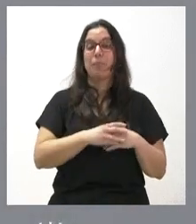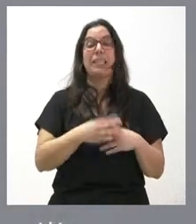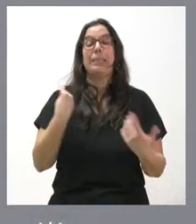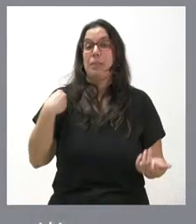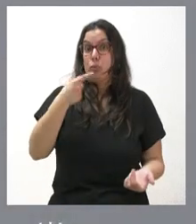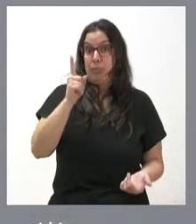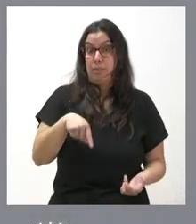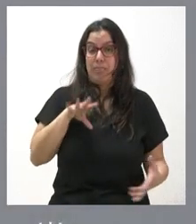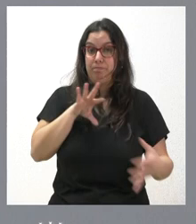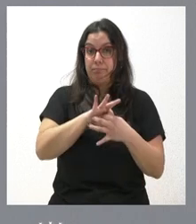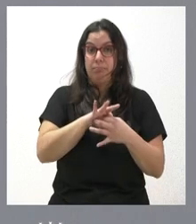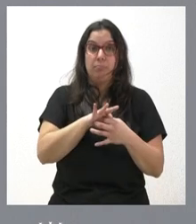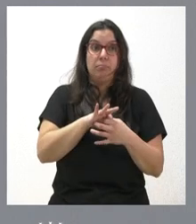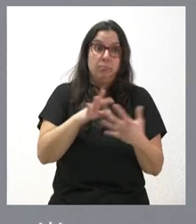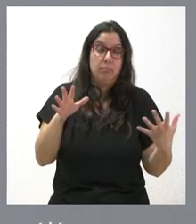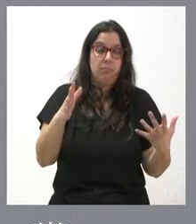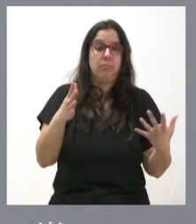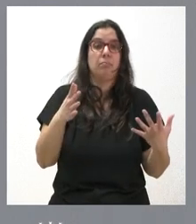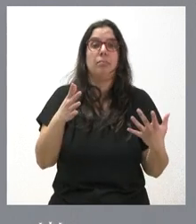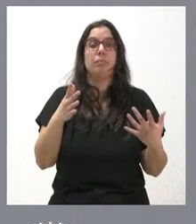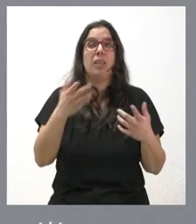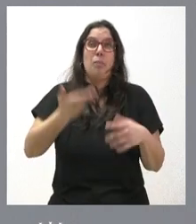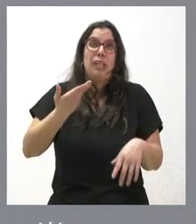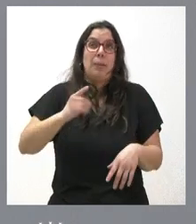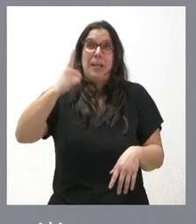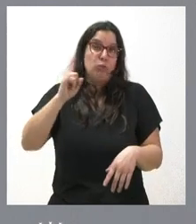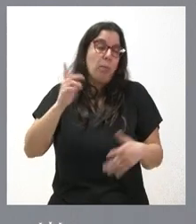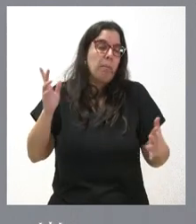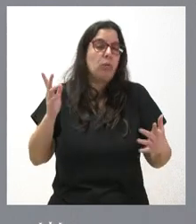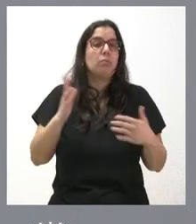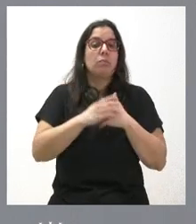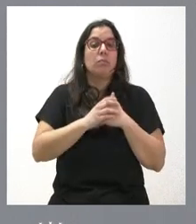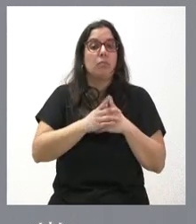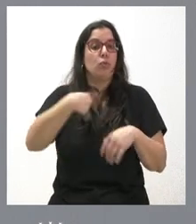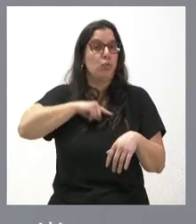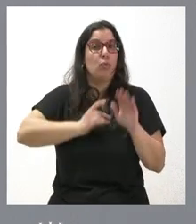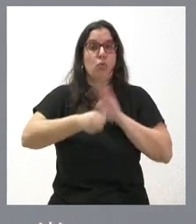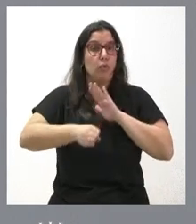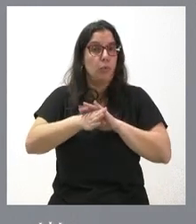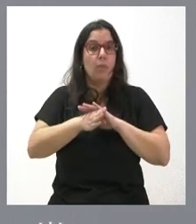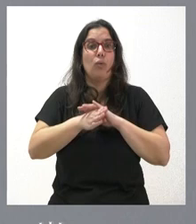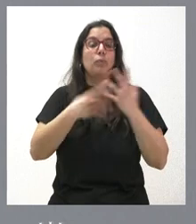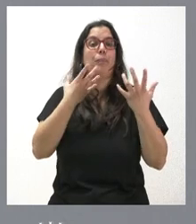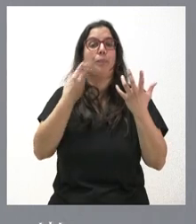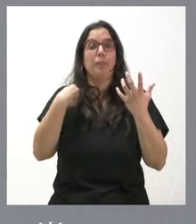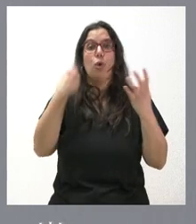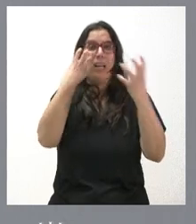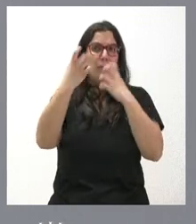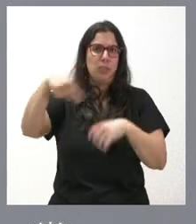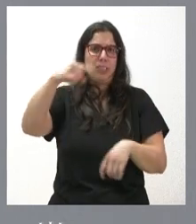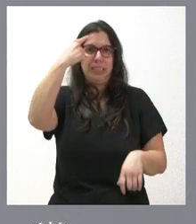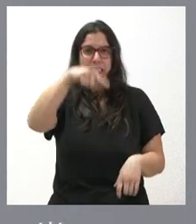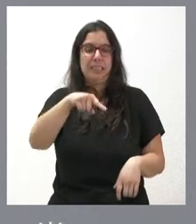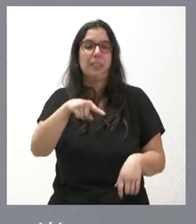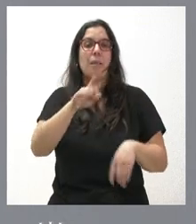y sin necesidad de que sea tampoco lo más importante Seguiremos con las reclamaciones que ustedes conocen para